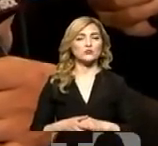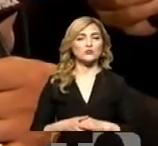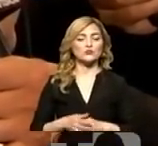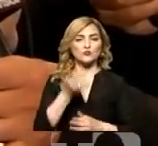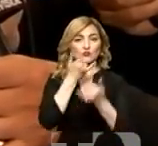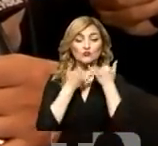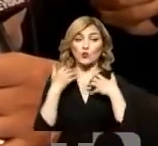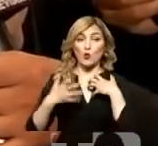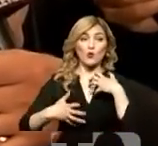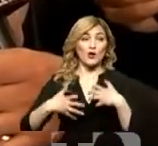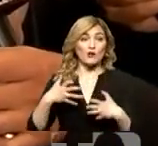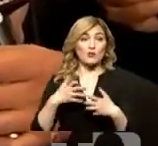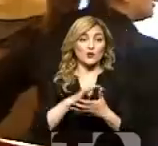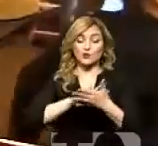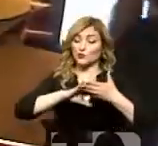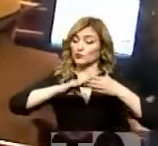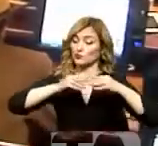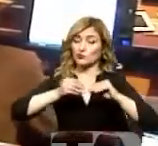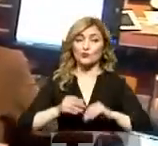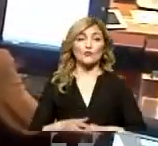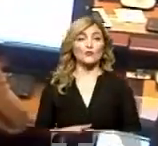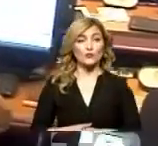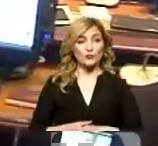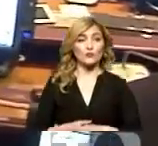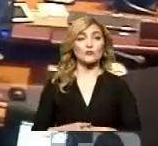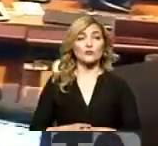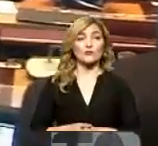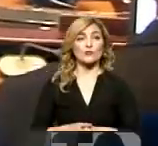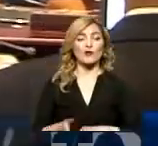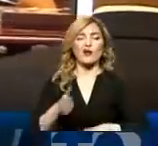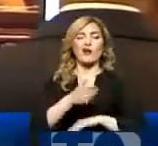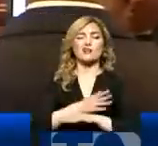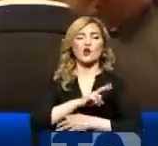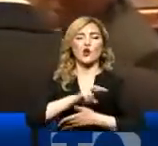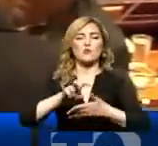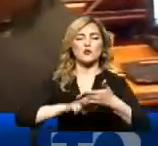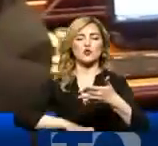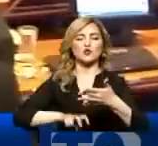estos malestares que hay en el bloque. Todo sucederá antes de la Convención de